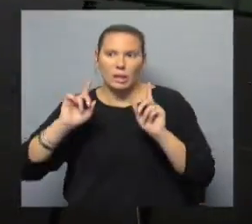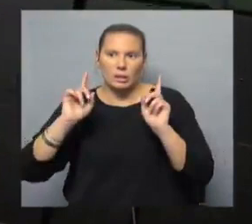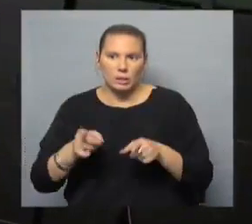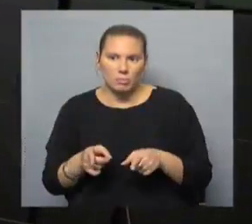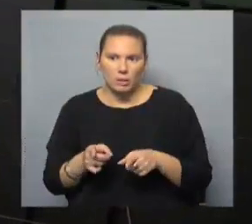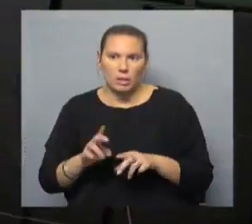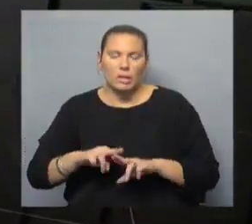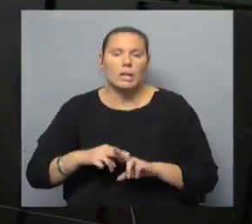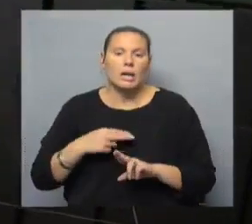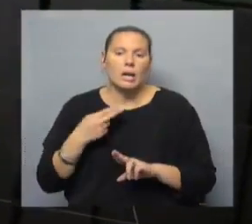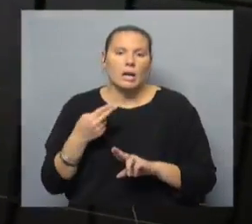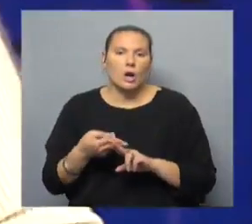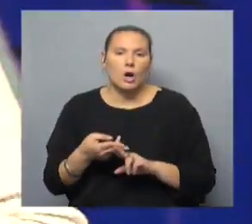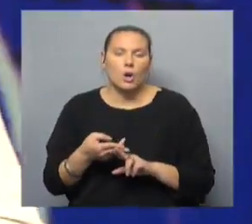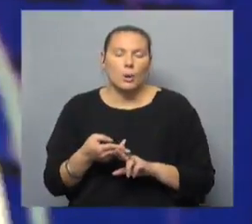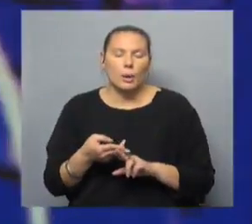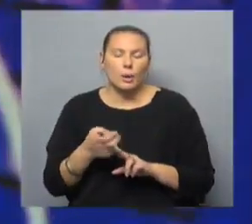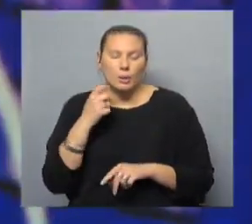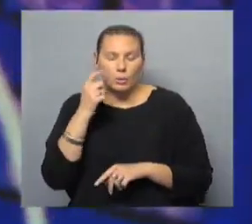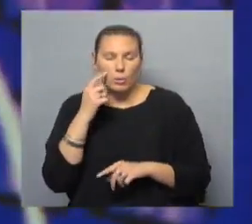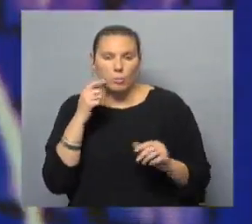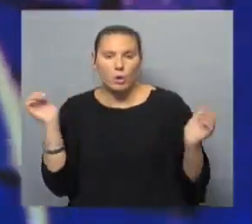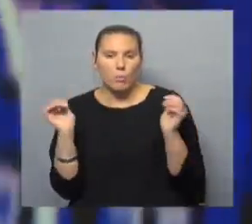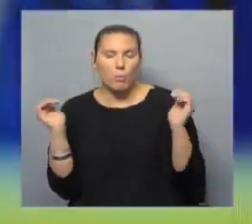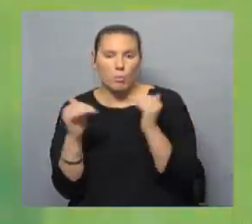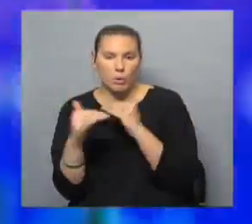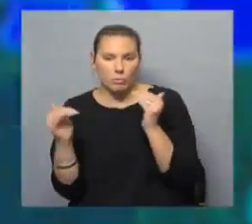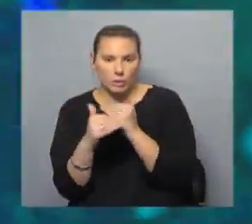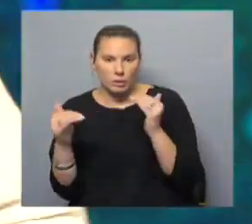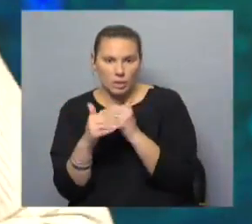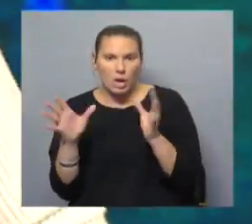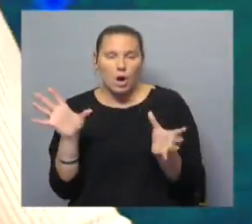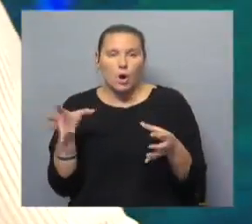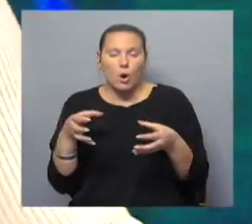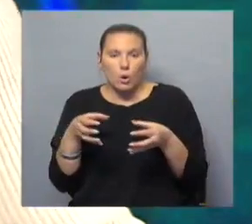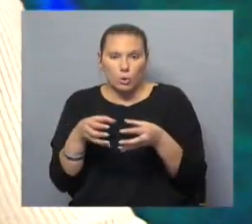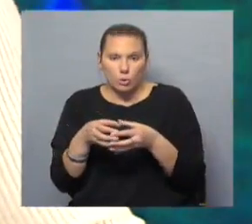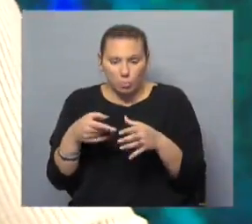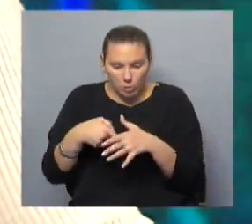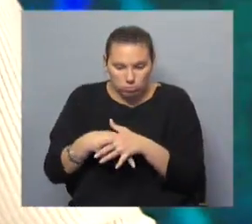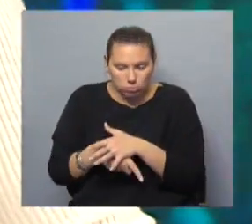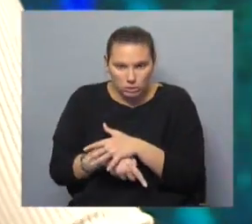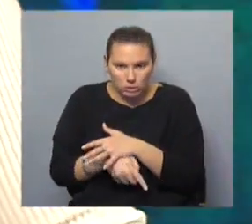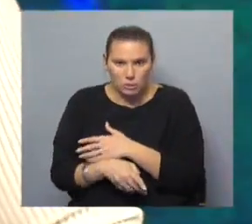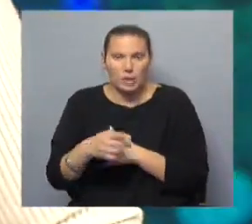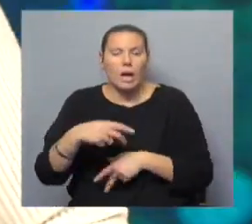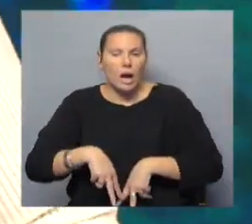va a repasar los números de movilidad que generó el Grupo Interdisciplinario de Análisis de Datos de COVID-19. Lo miro porque para aprenderme